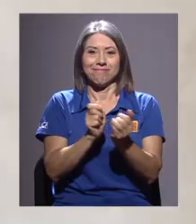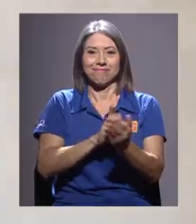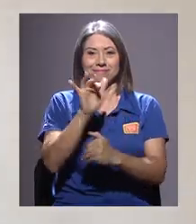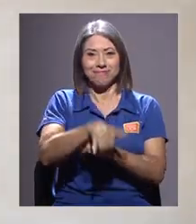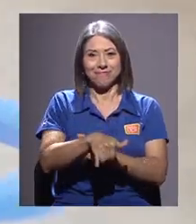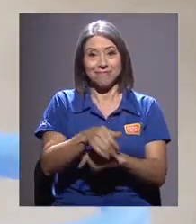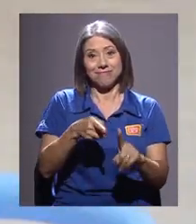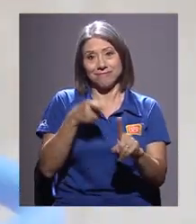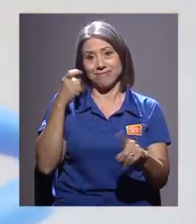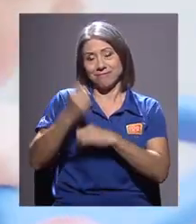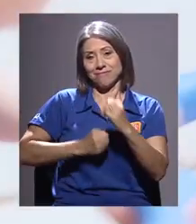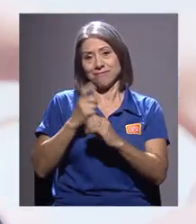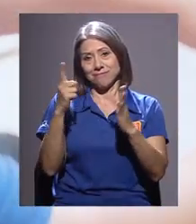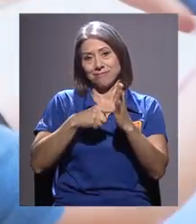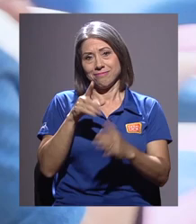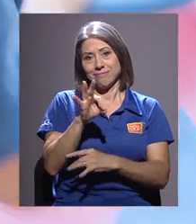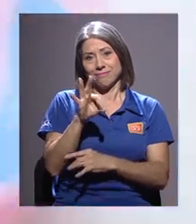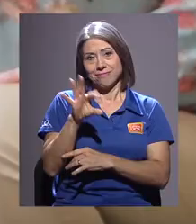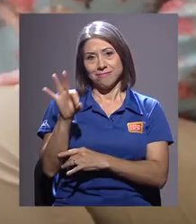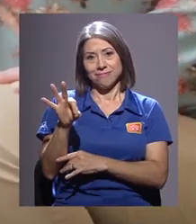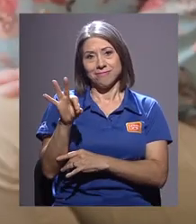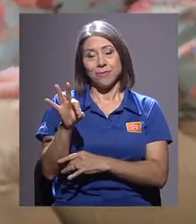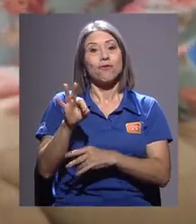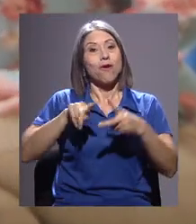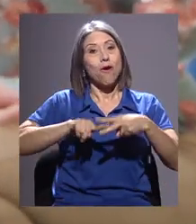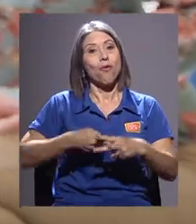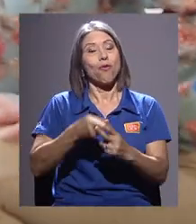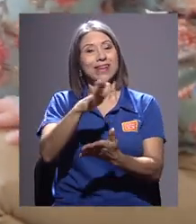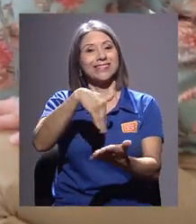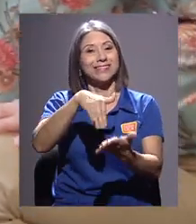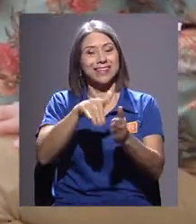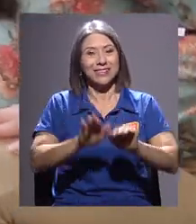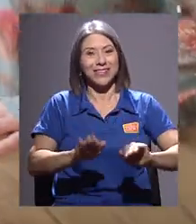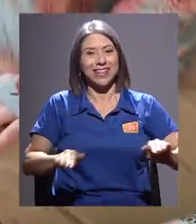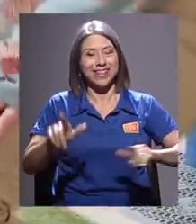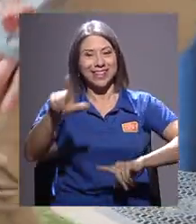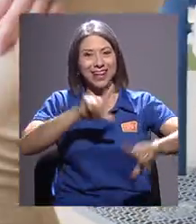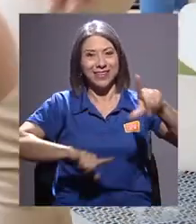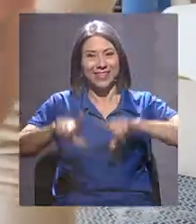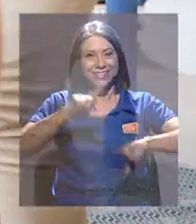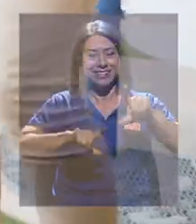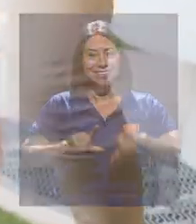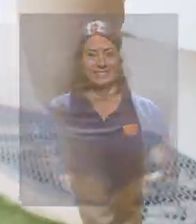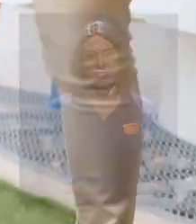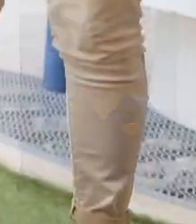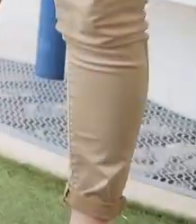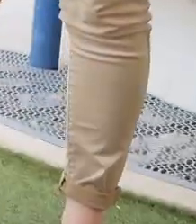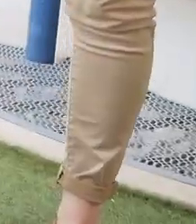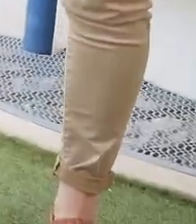proyecto, que desde 1999 fue introducido en el Centro Infantil Laboratorio.